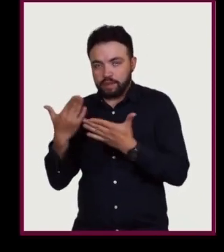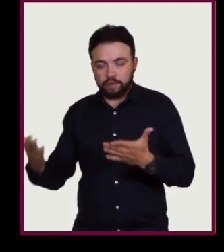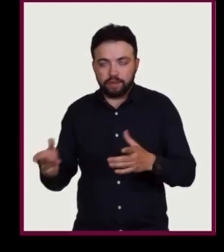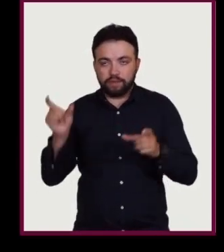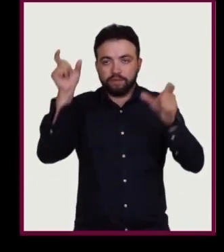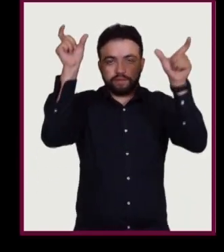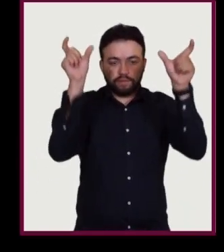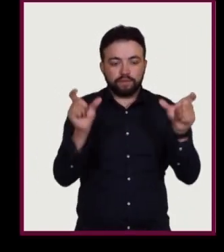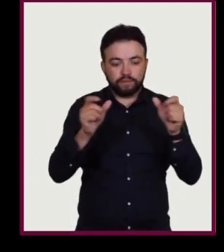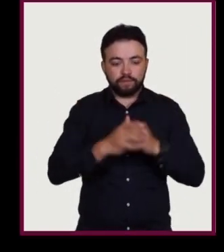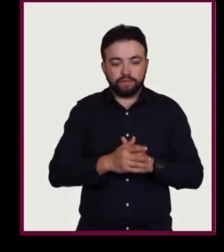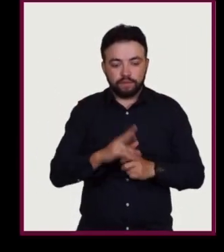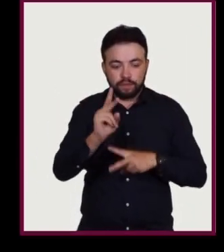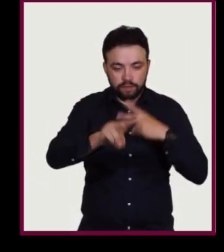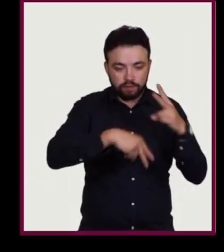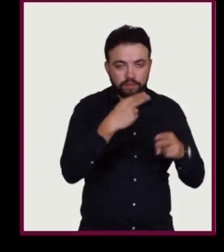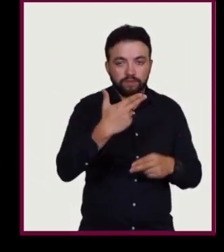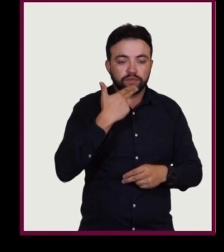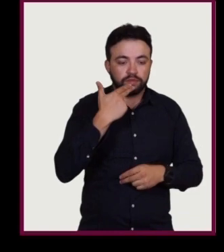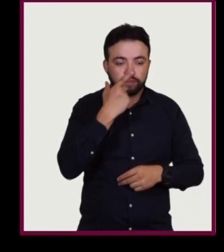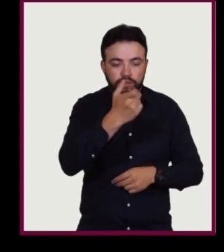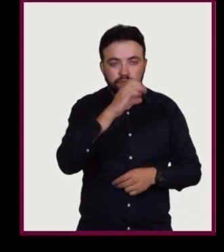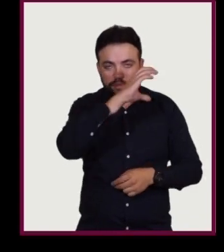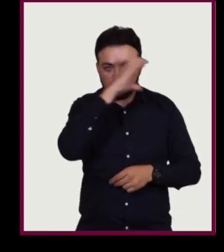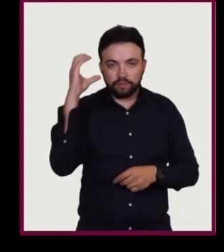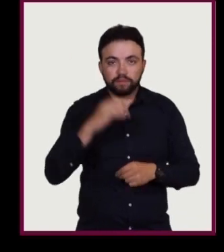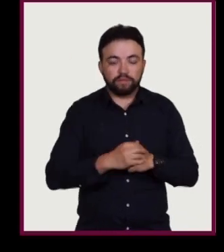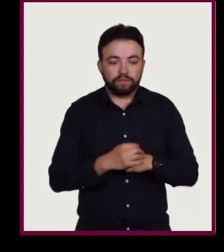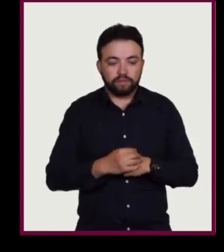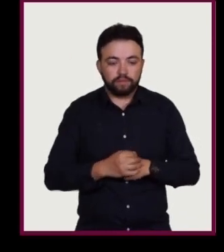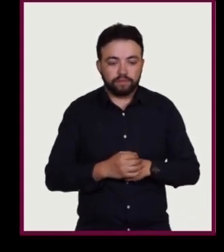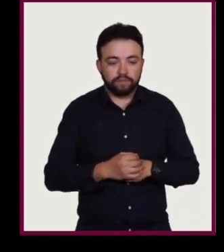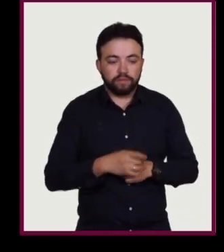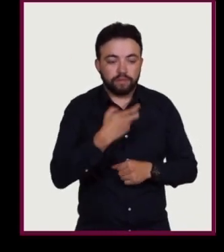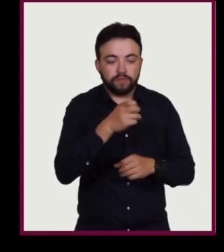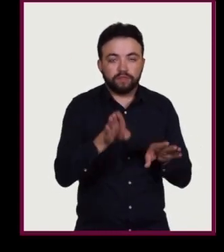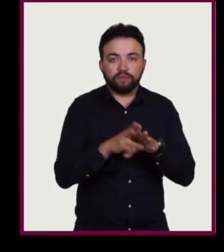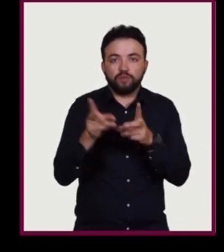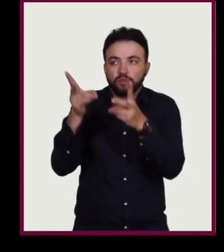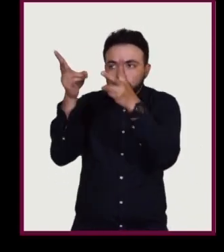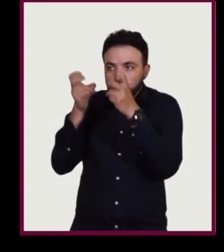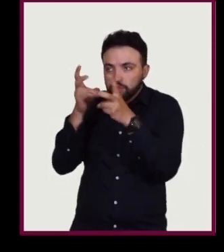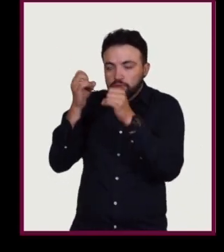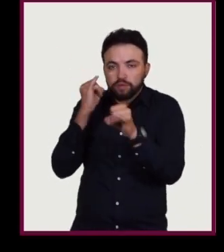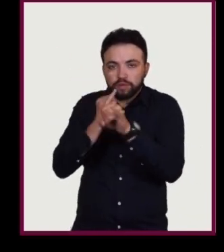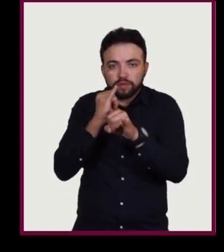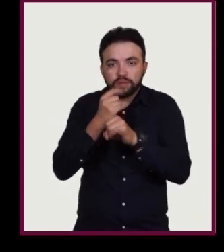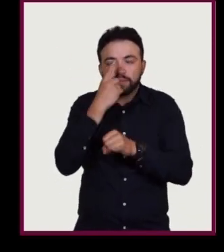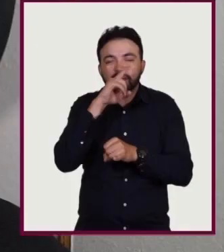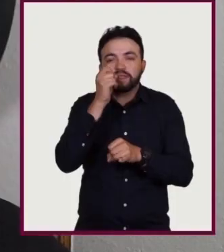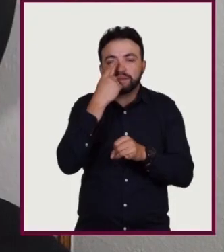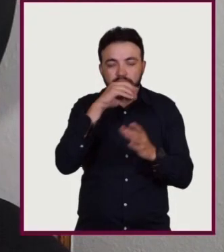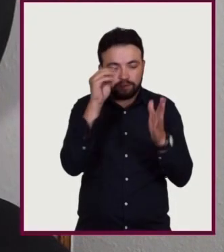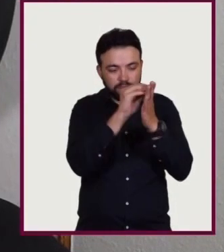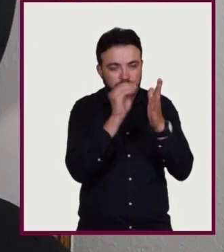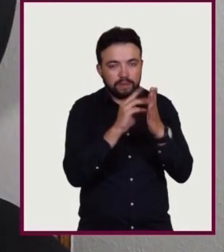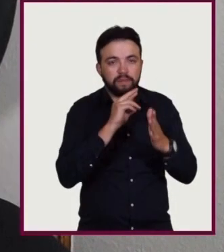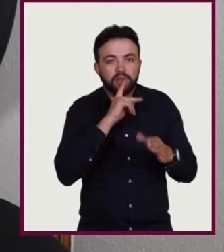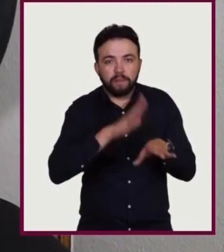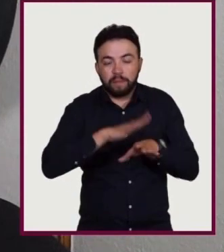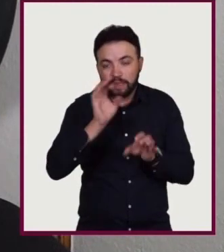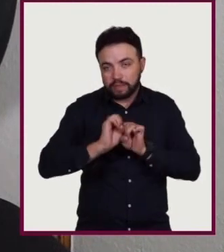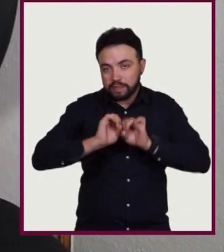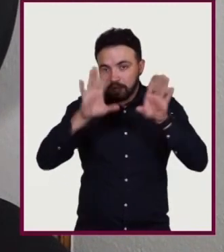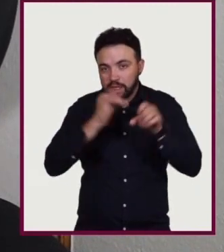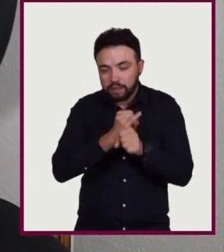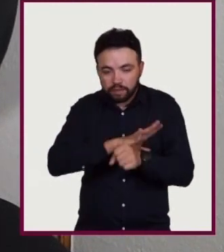Y bueno, vamos a utilizar nuestras imágenes que descargamos para esquematizarlo un poco más y que quede más clara la